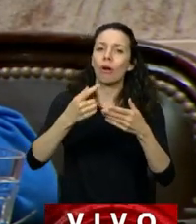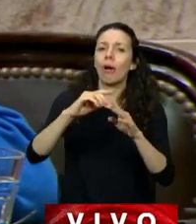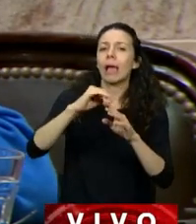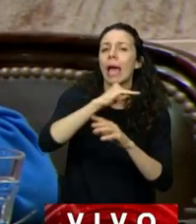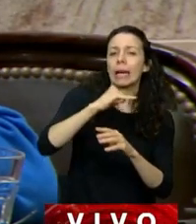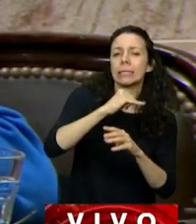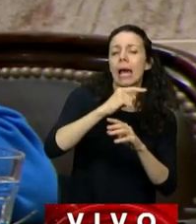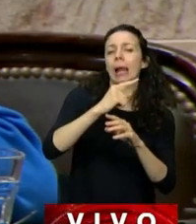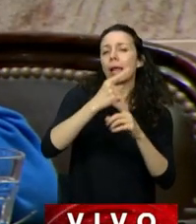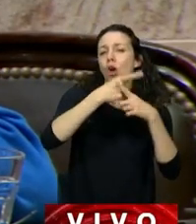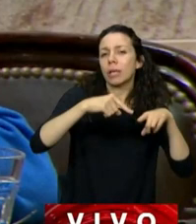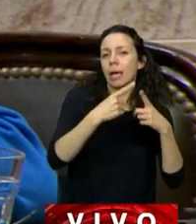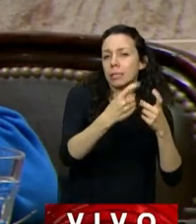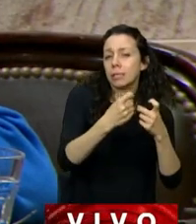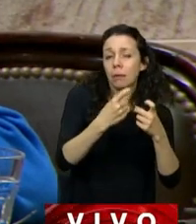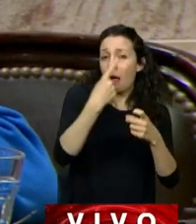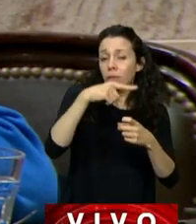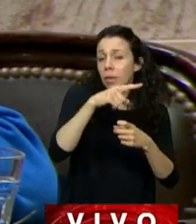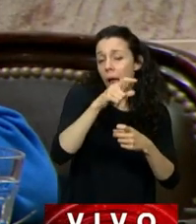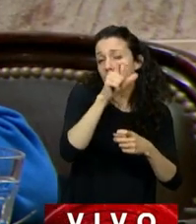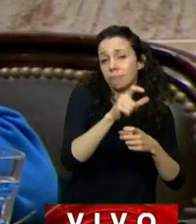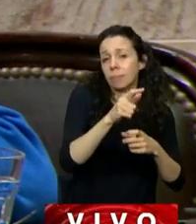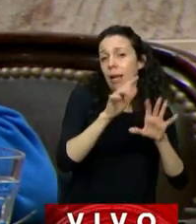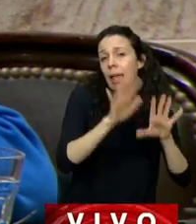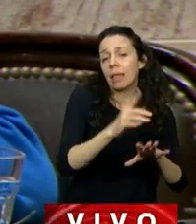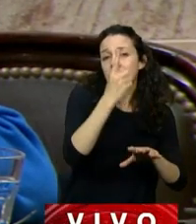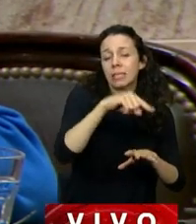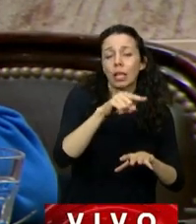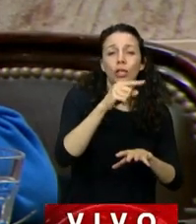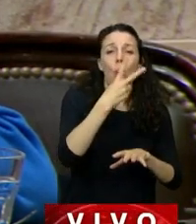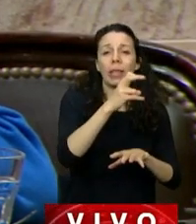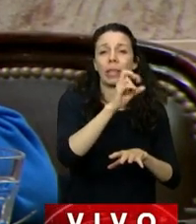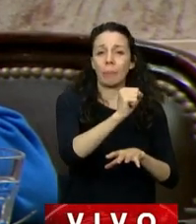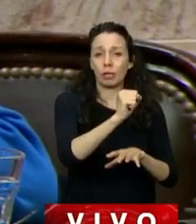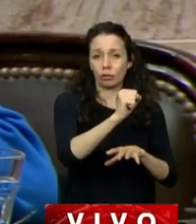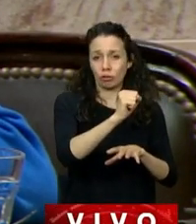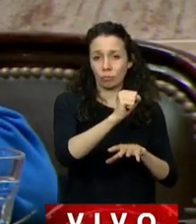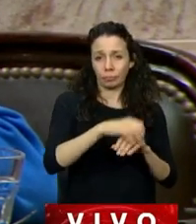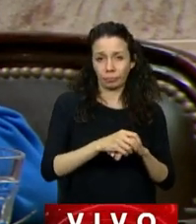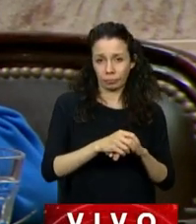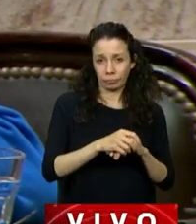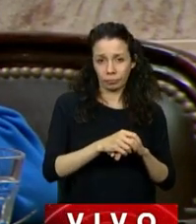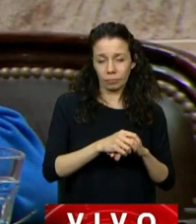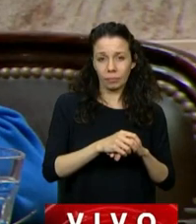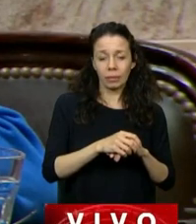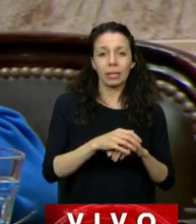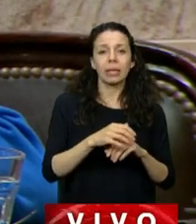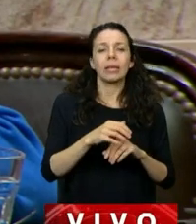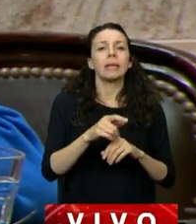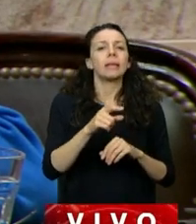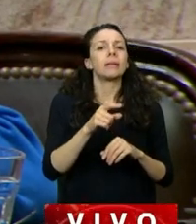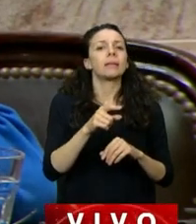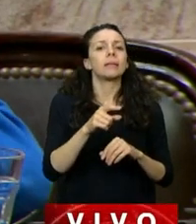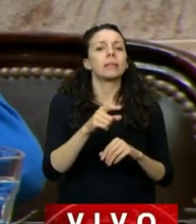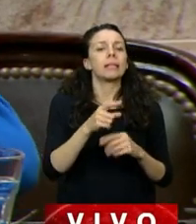le queda 100 120 pesos y reside el fet casi 300 que quiero decirle que sin fe no hay